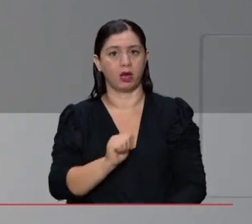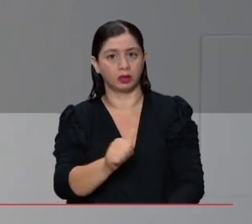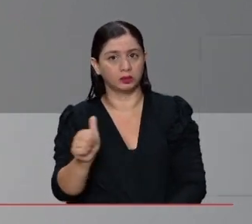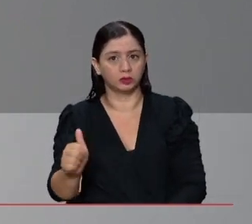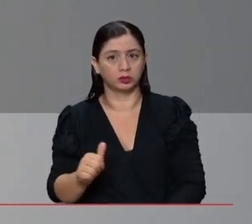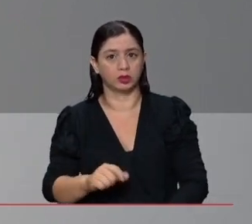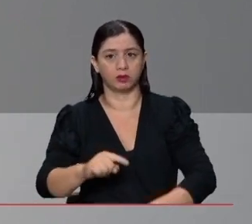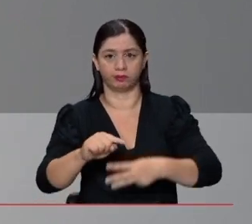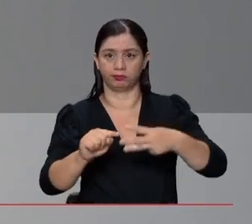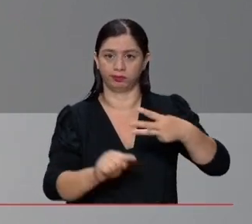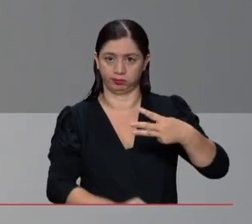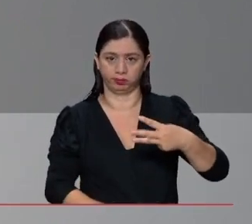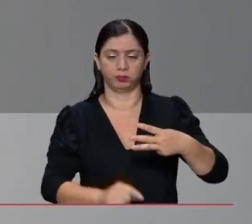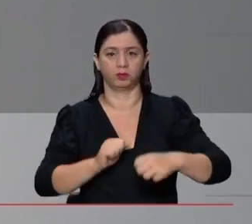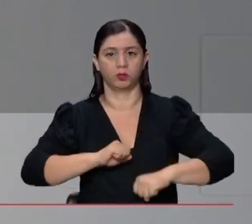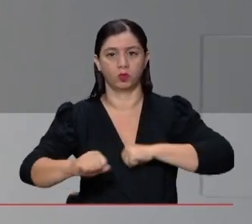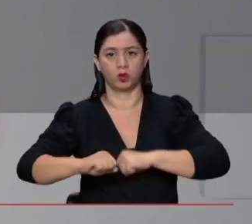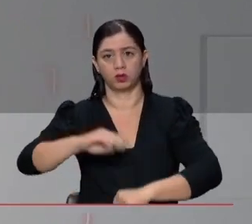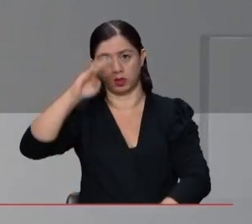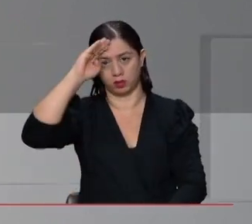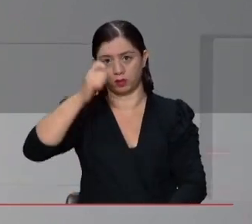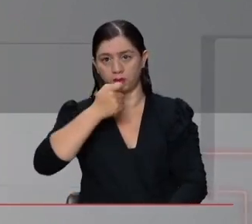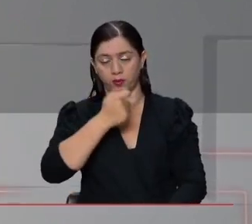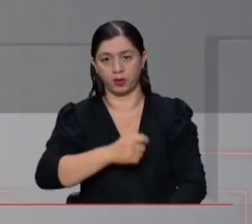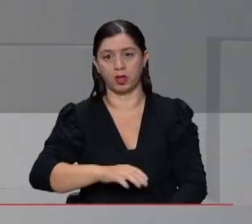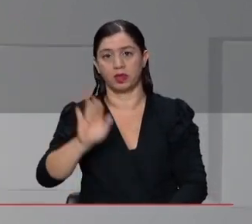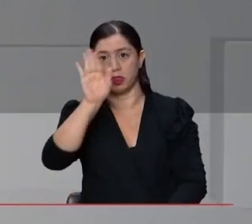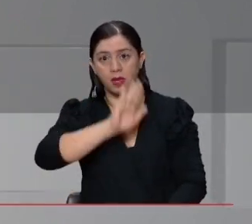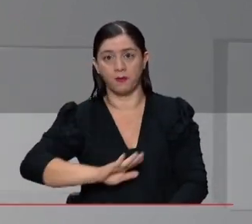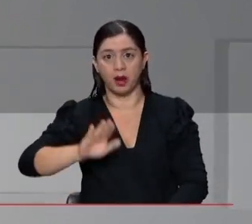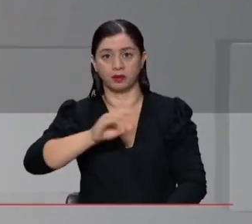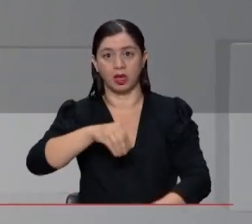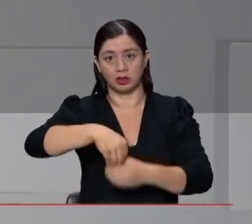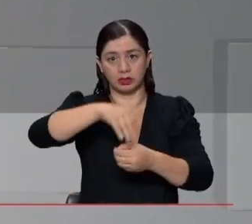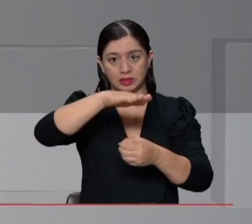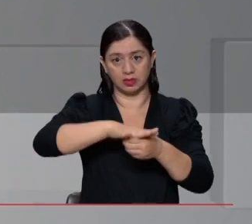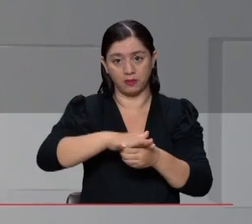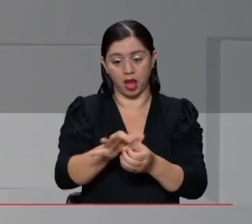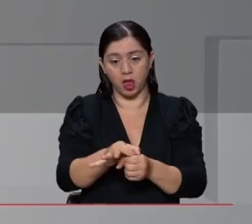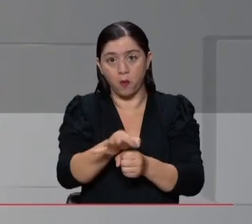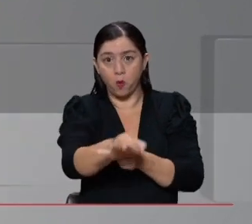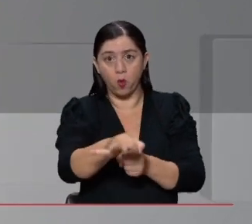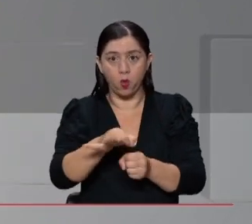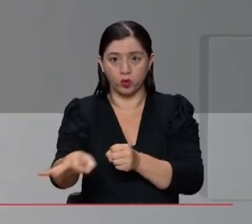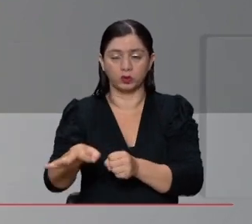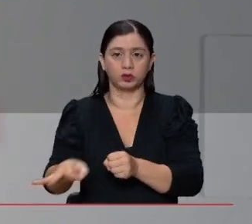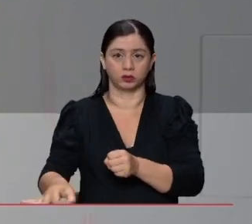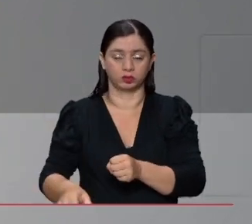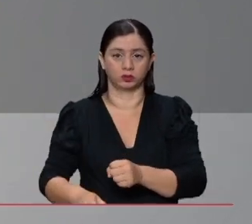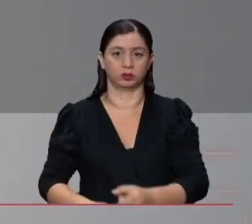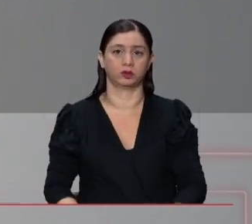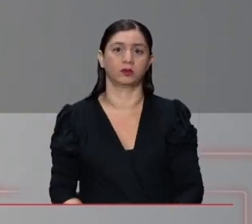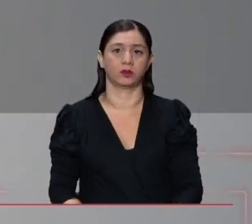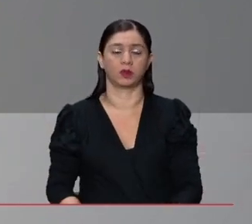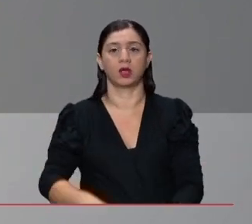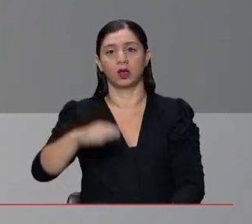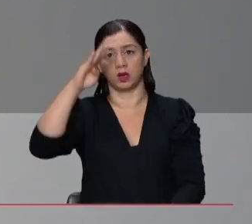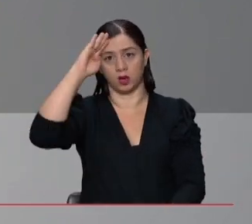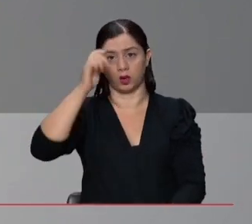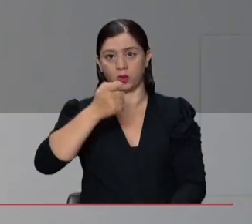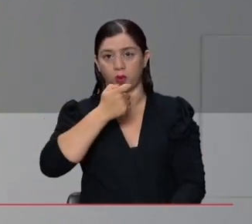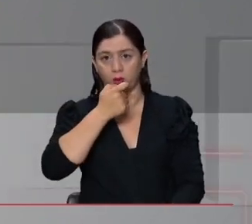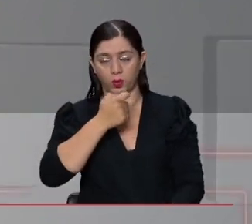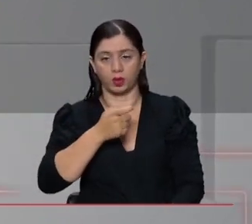las tres categorías de agentes de tránsito que son los departamentales, distritales y municipales, con la única excepción de los agentes de tránsito